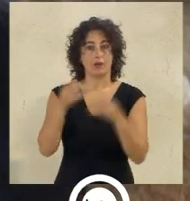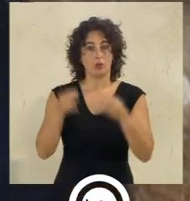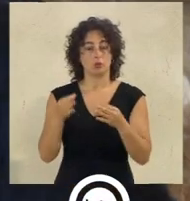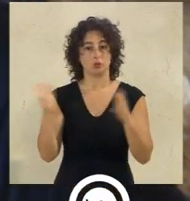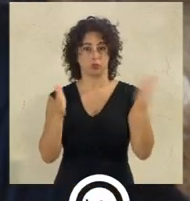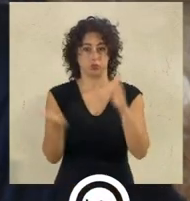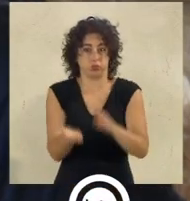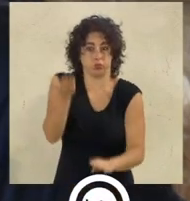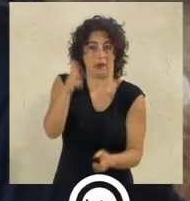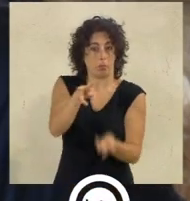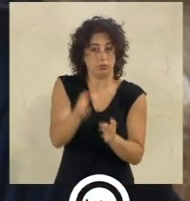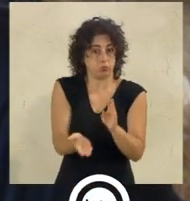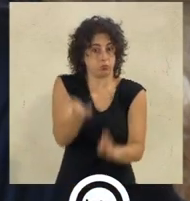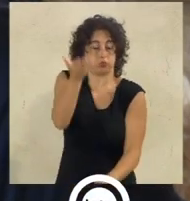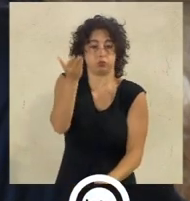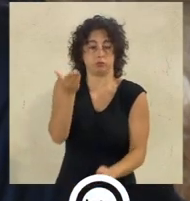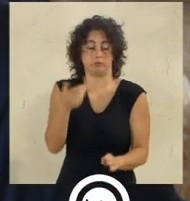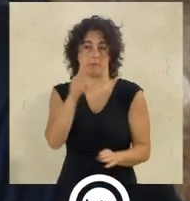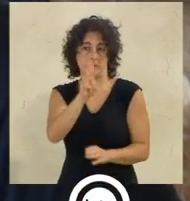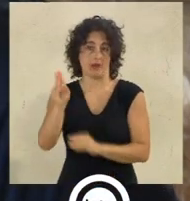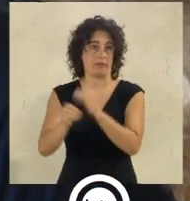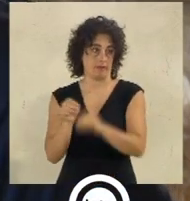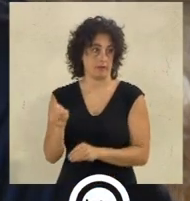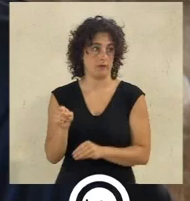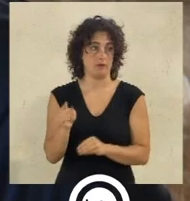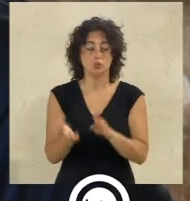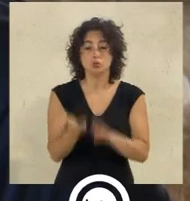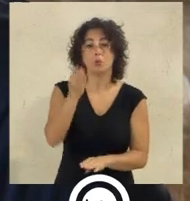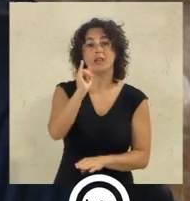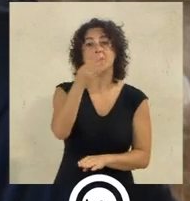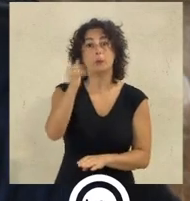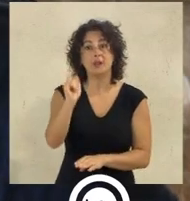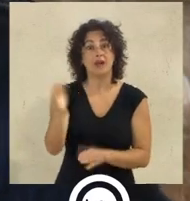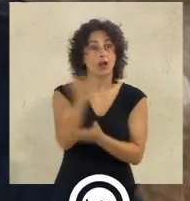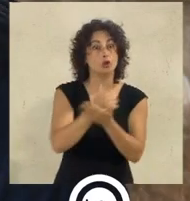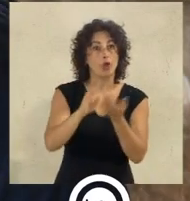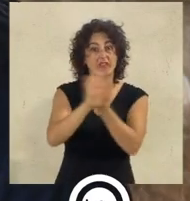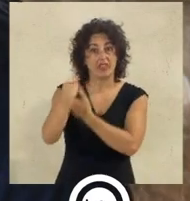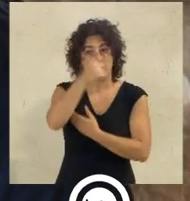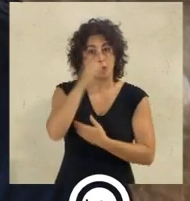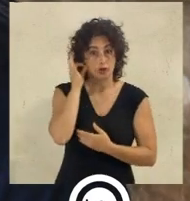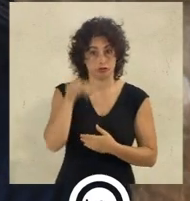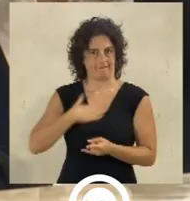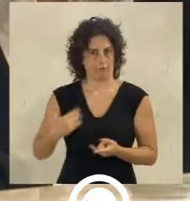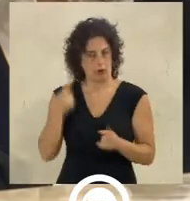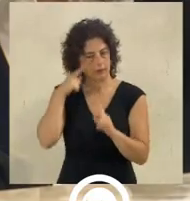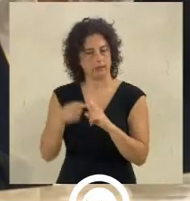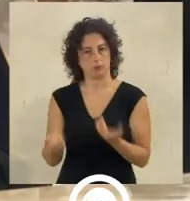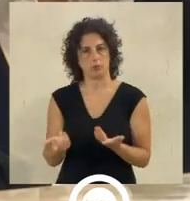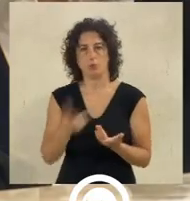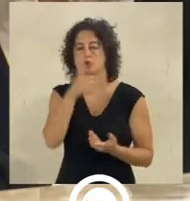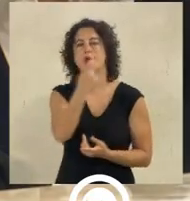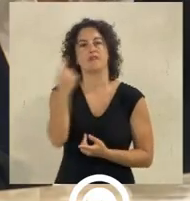subida de impuestos que está llevando a cabo el Partido Popular, donde nos han subido el IBI a todos los vecinos y vecinas de la ciudad de Almería. Es